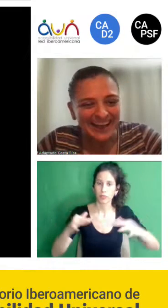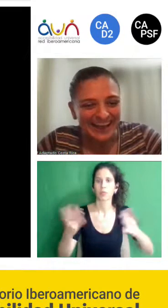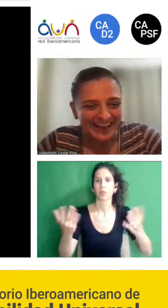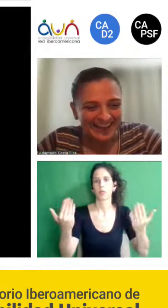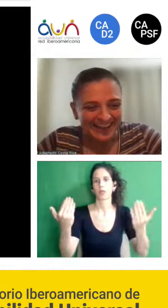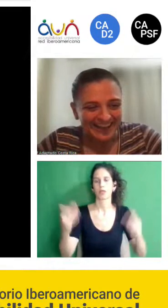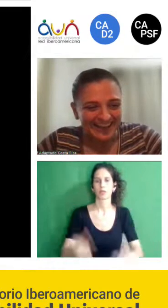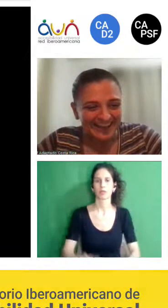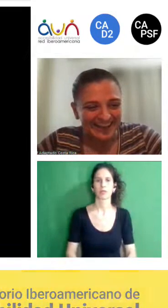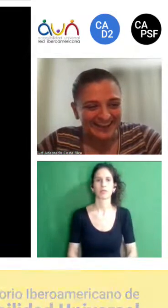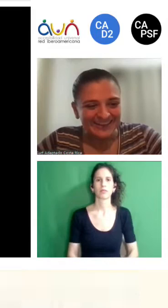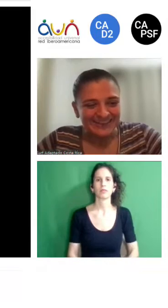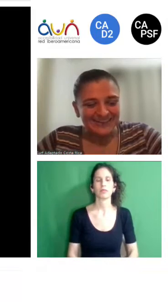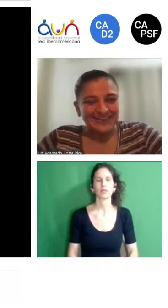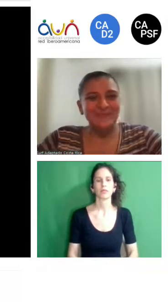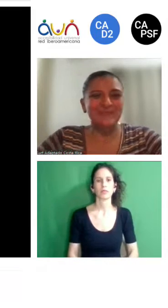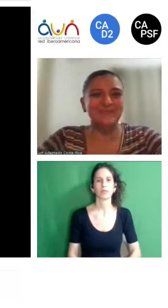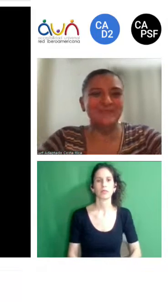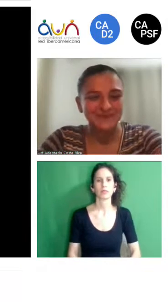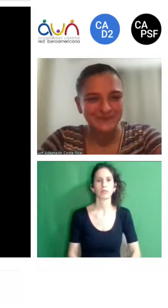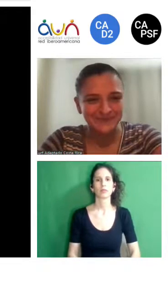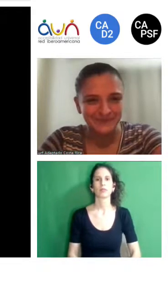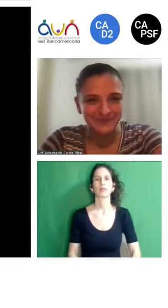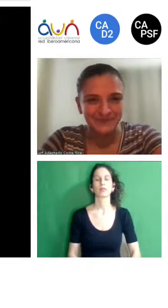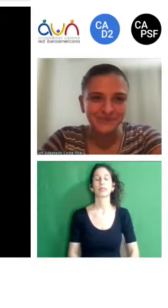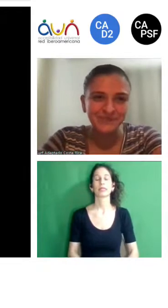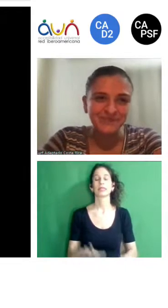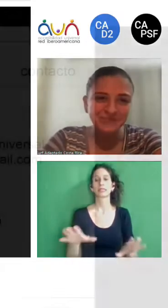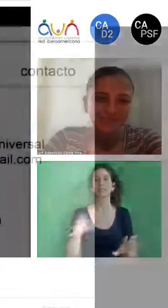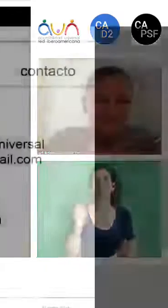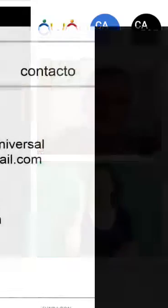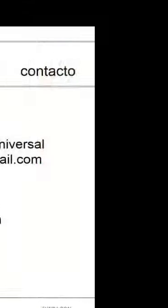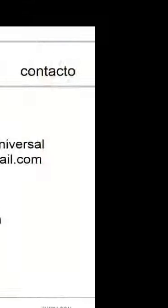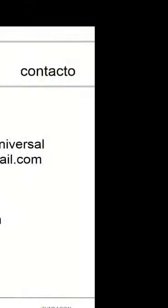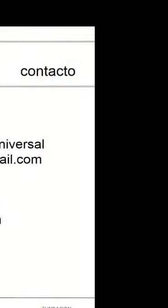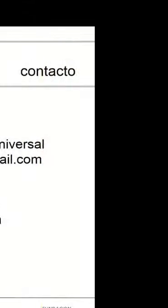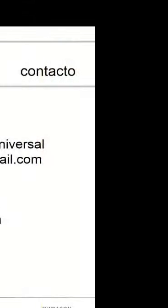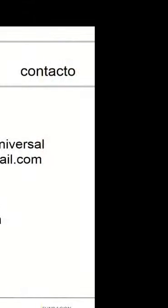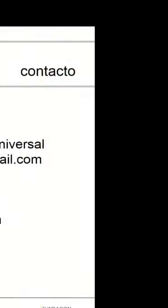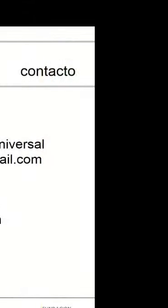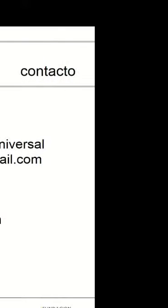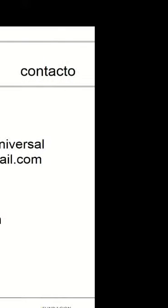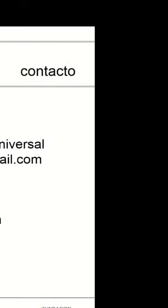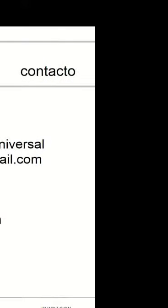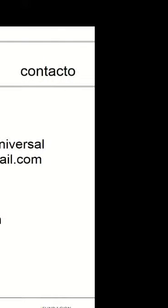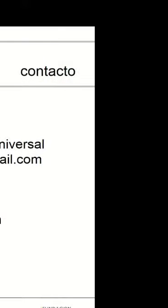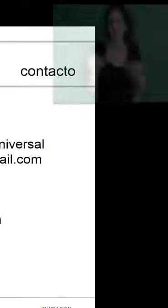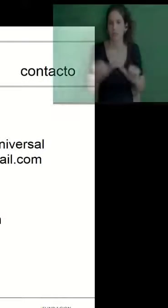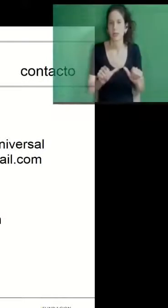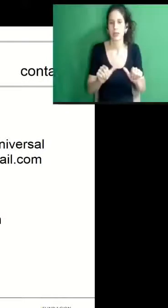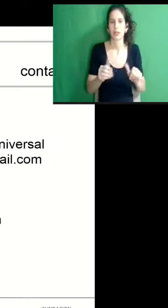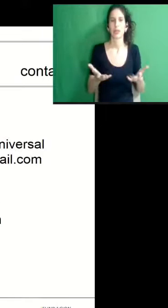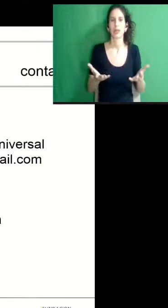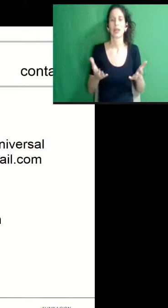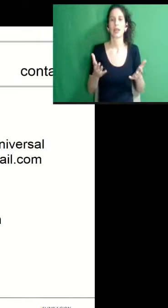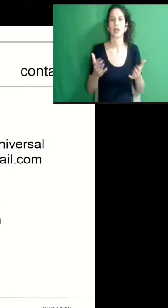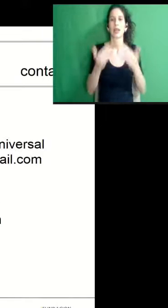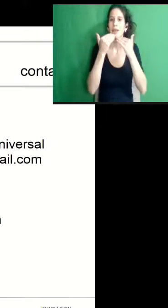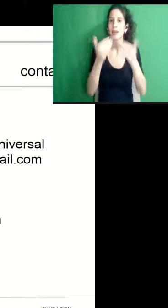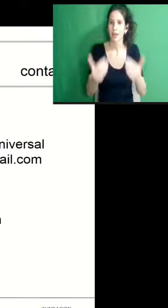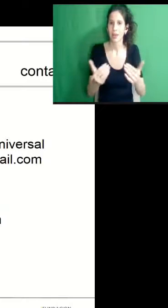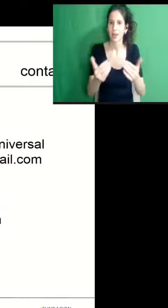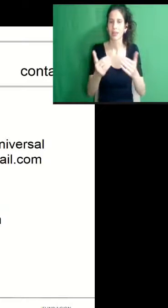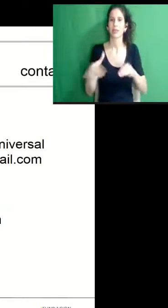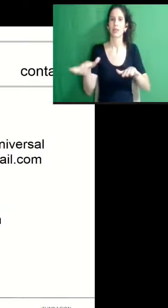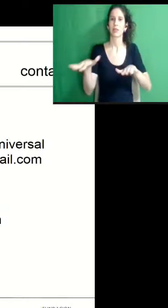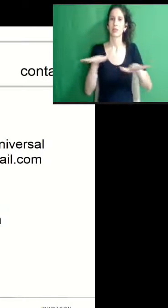siguiente. Ya creo que estamos cortos de tiempo, qué pena, pero bueno, les agradecemos el espacio y pues esperamos que en algún momento